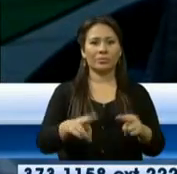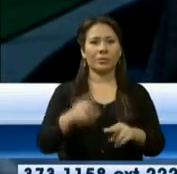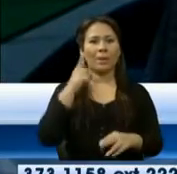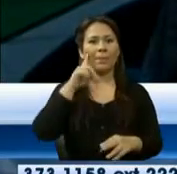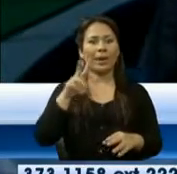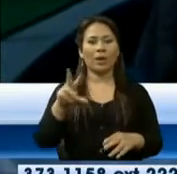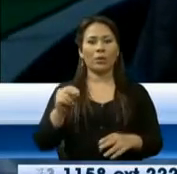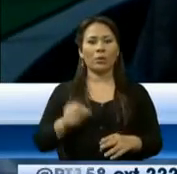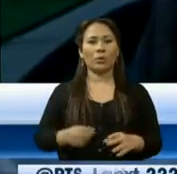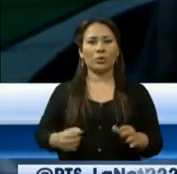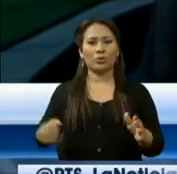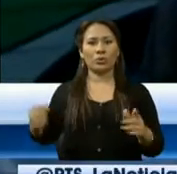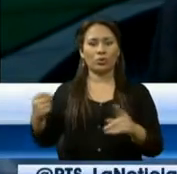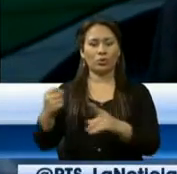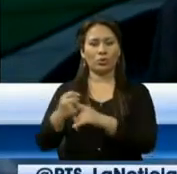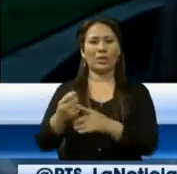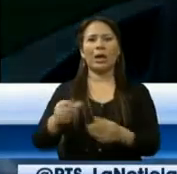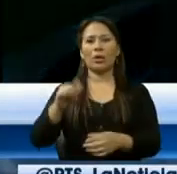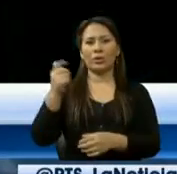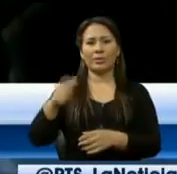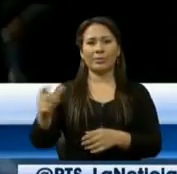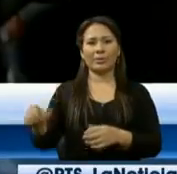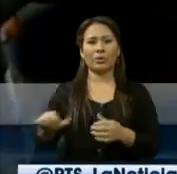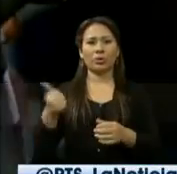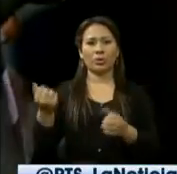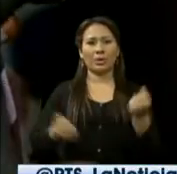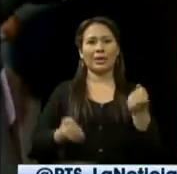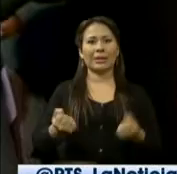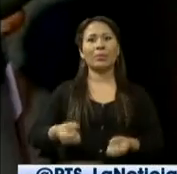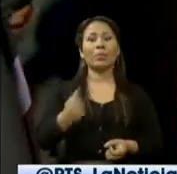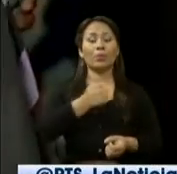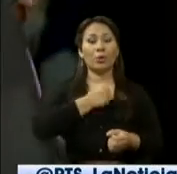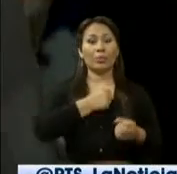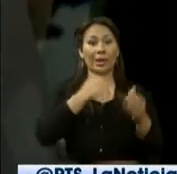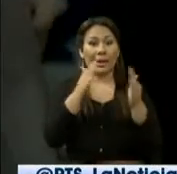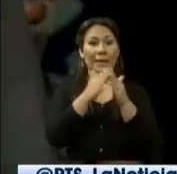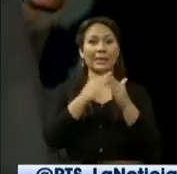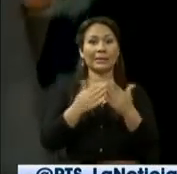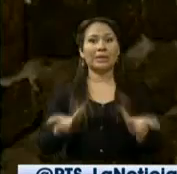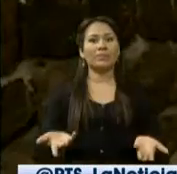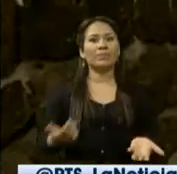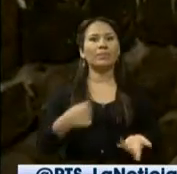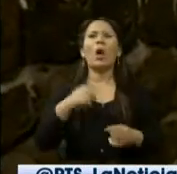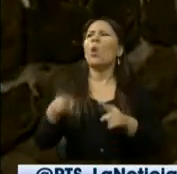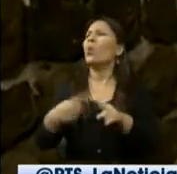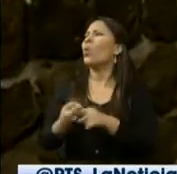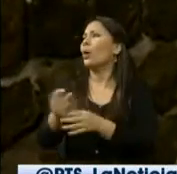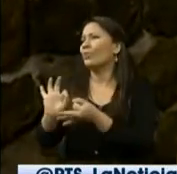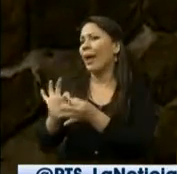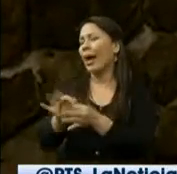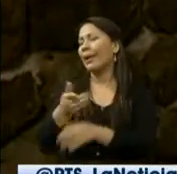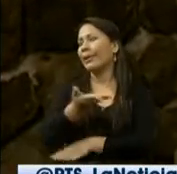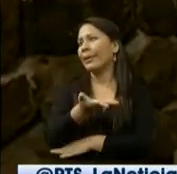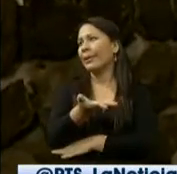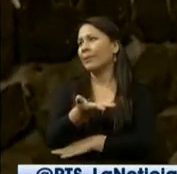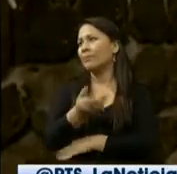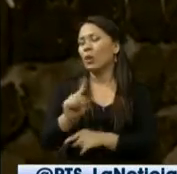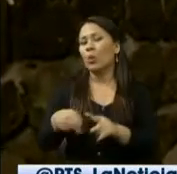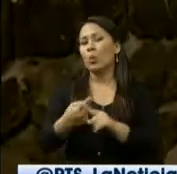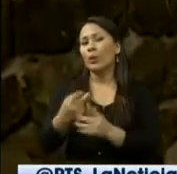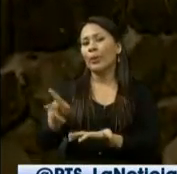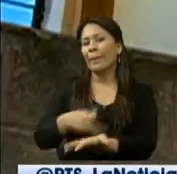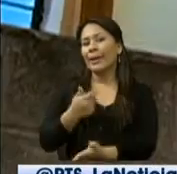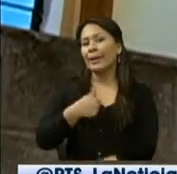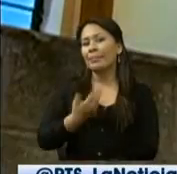no causar más daños a otros vehículos. Mientras la propietaria de la vivienda solo espera que aparezca el dueño de la unidad o algún dirigente de la